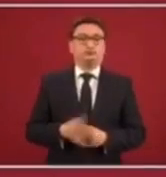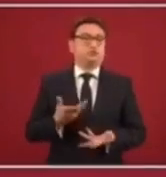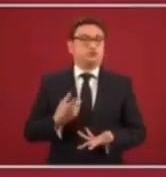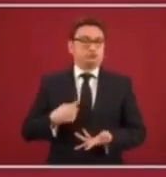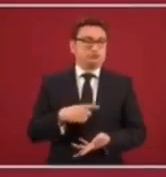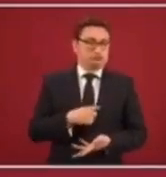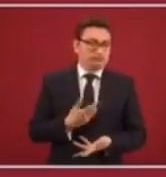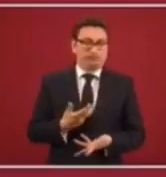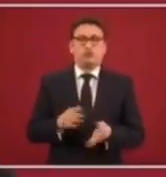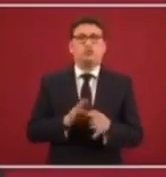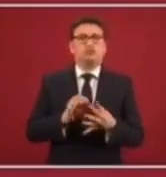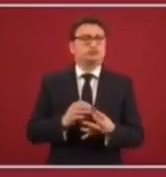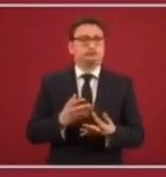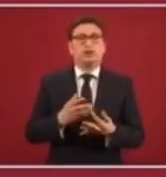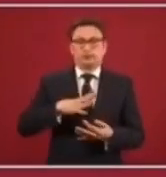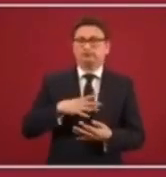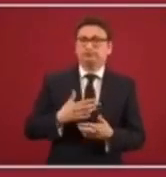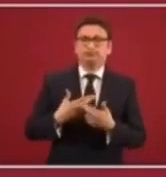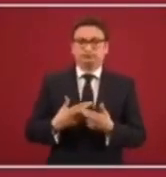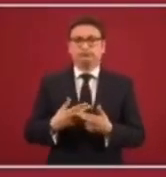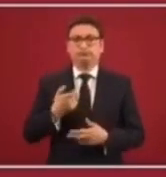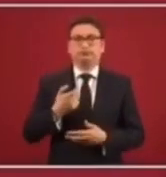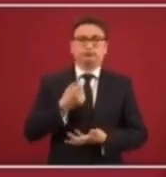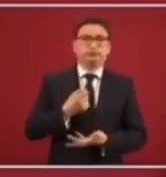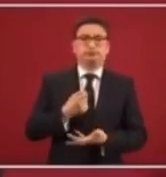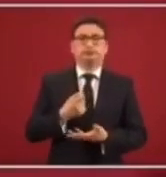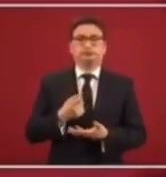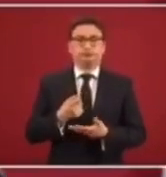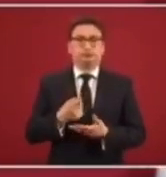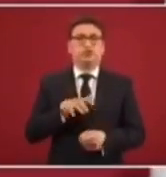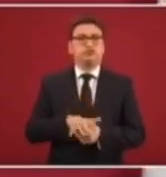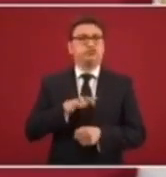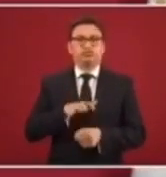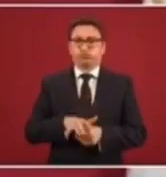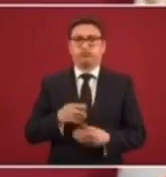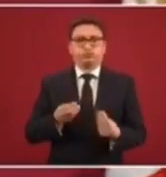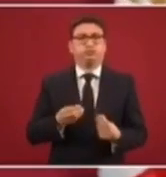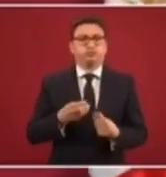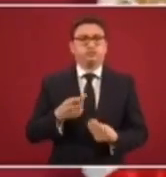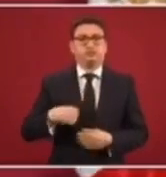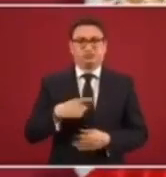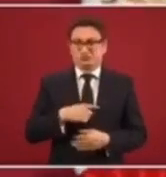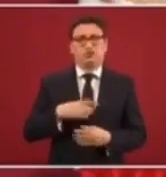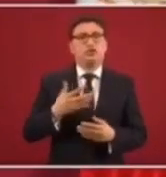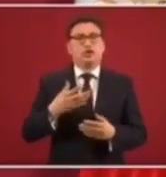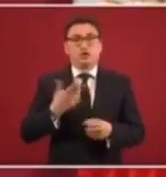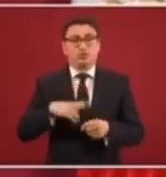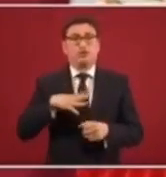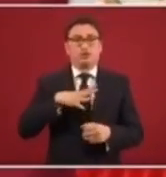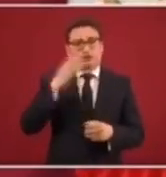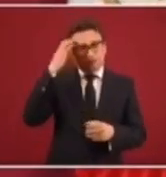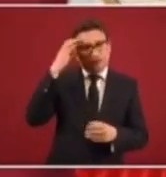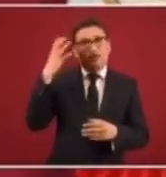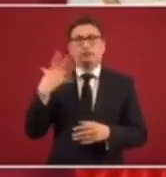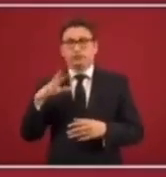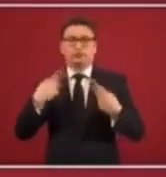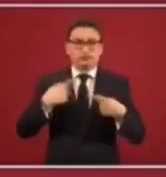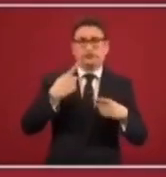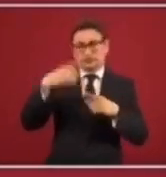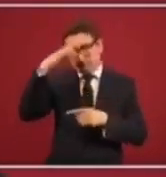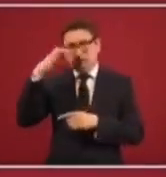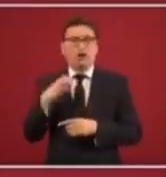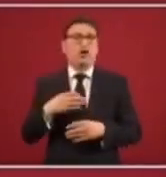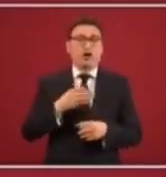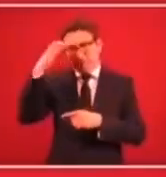con recursos de más. Tenemos más camas, más ventiladores, más especialistas de